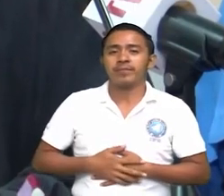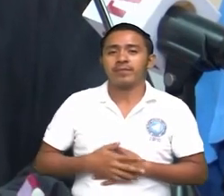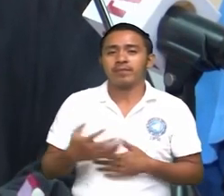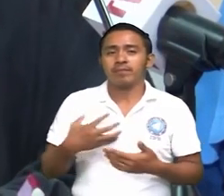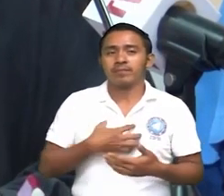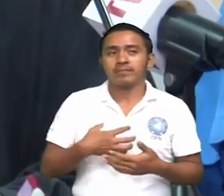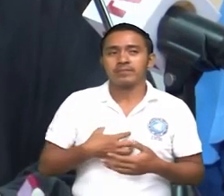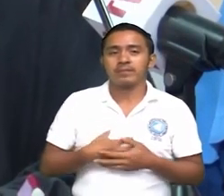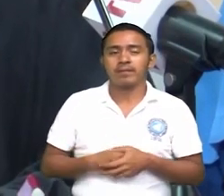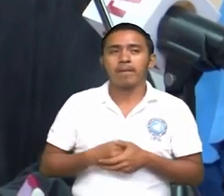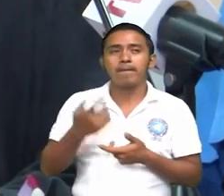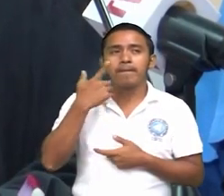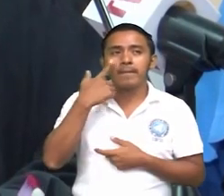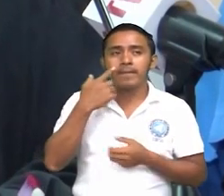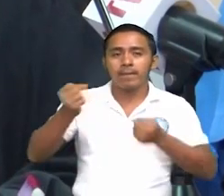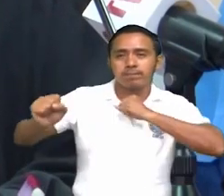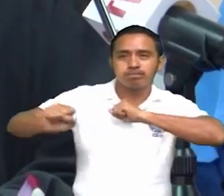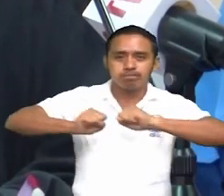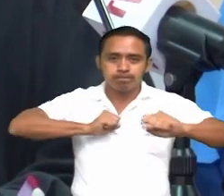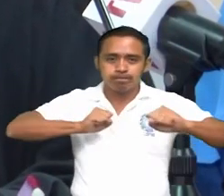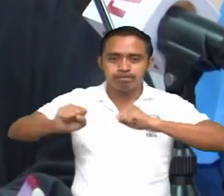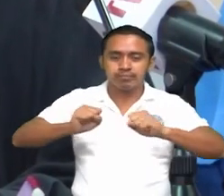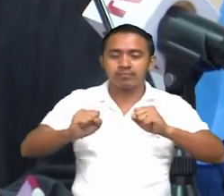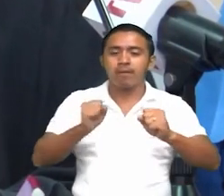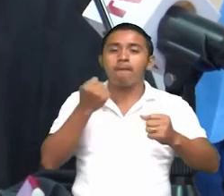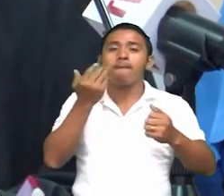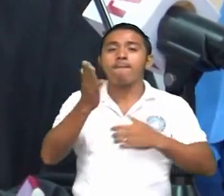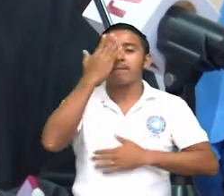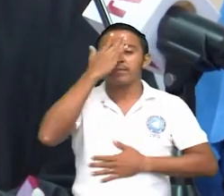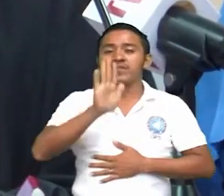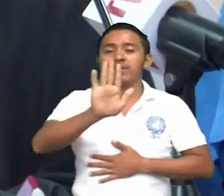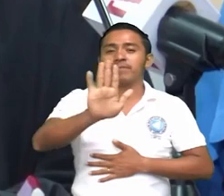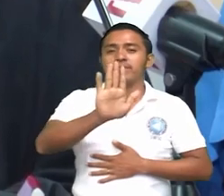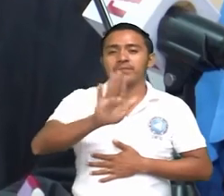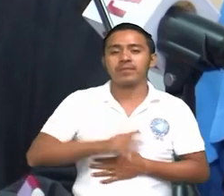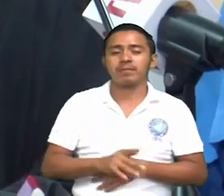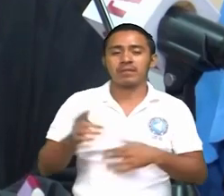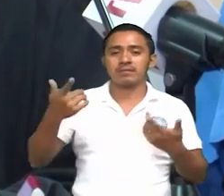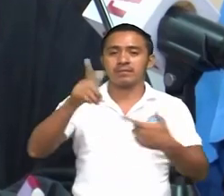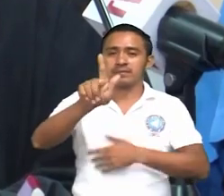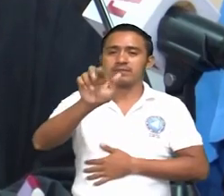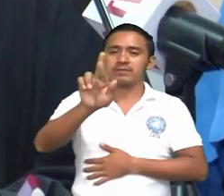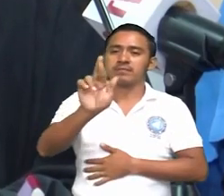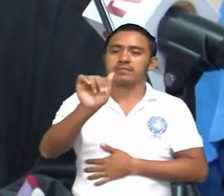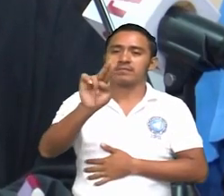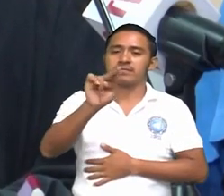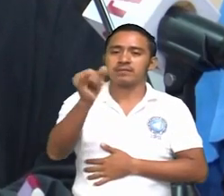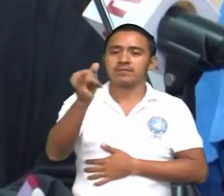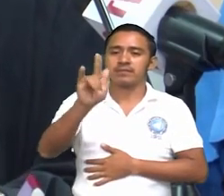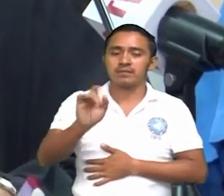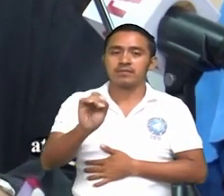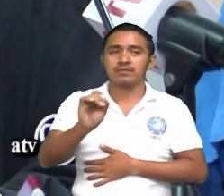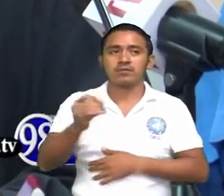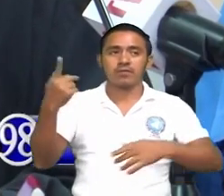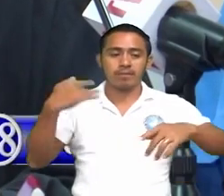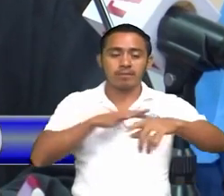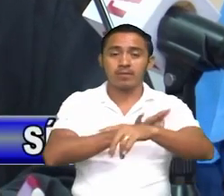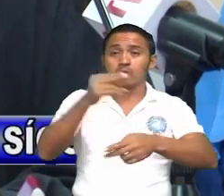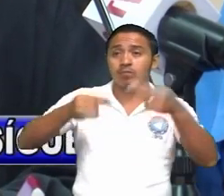hipótesis, un sismo frente a las costas del tránsito en el Pacífico de magnitud